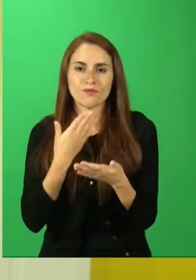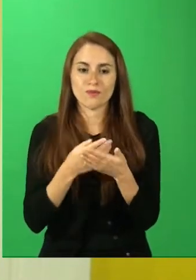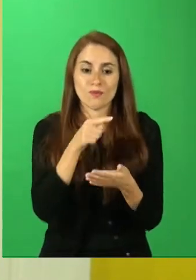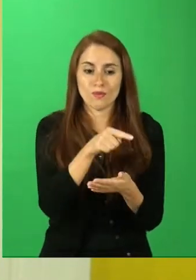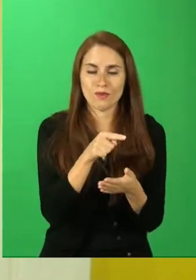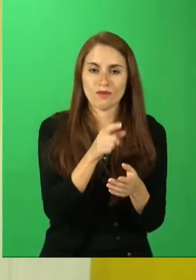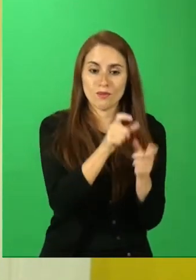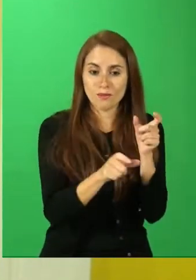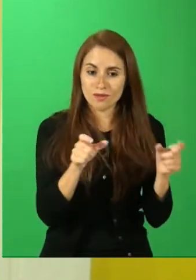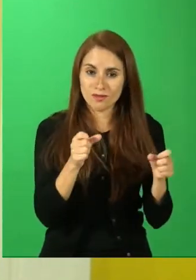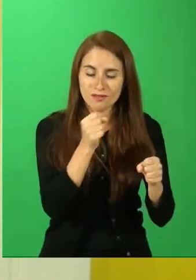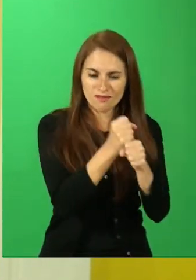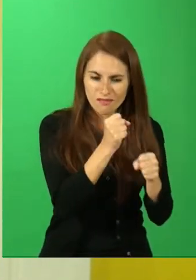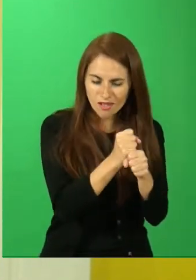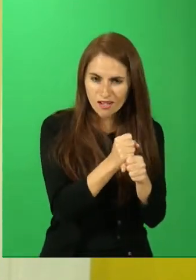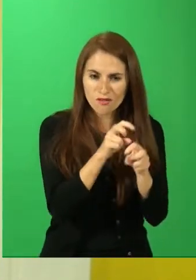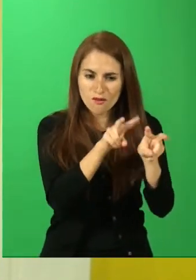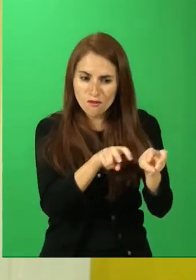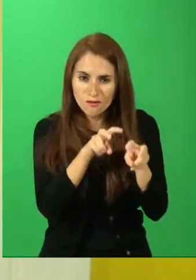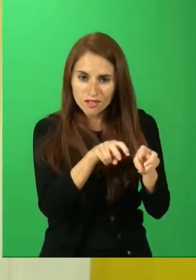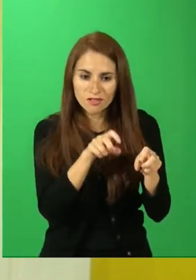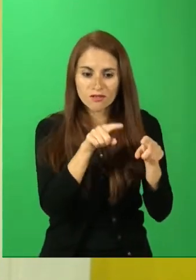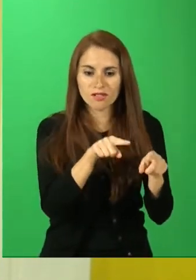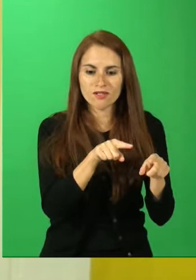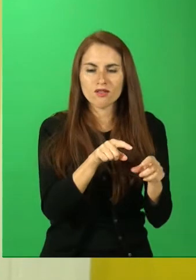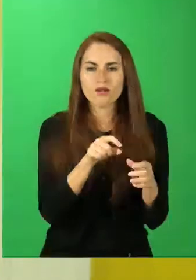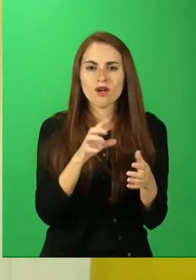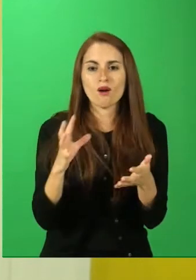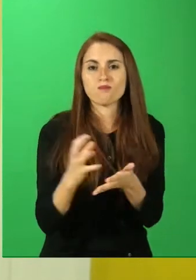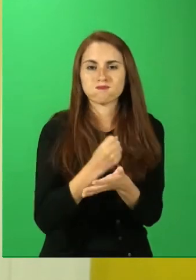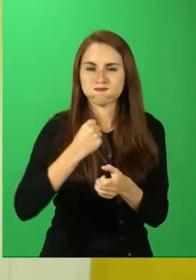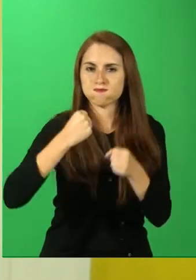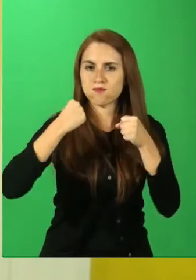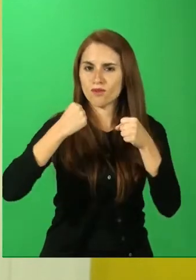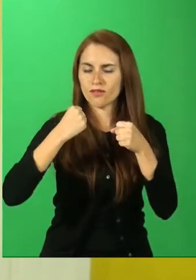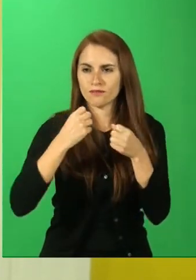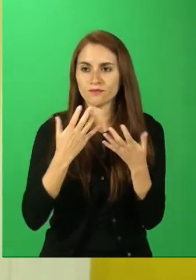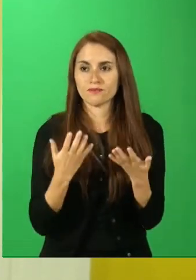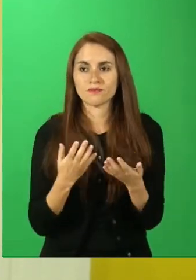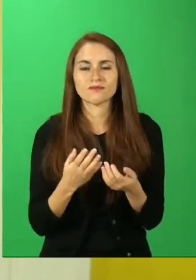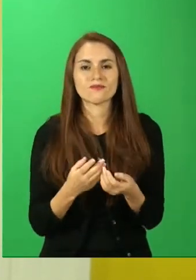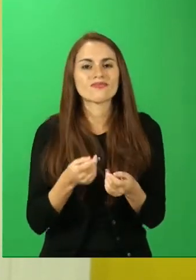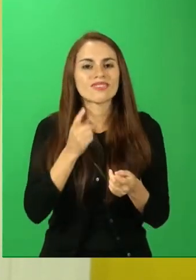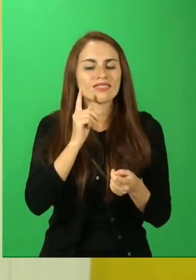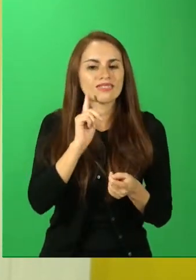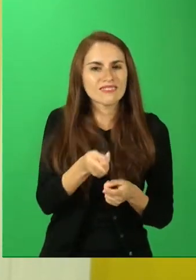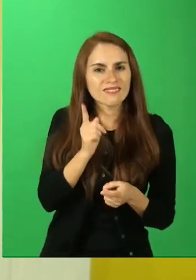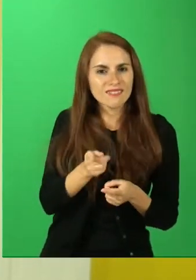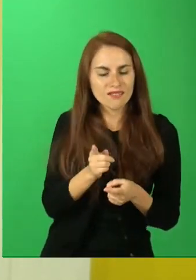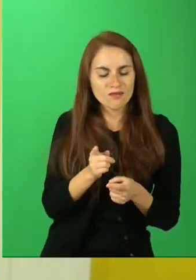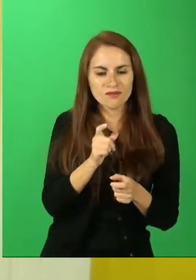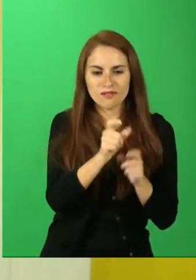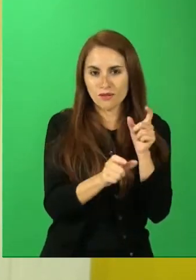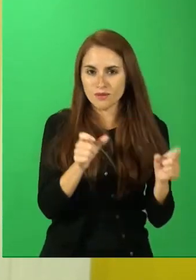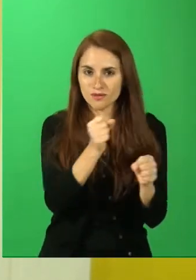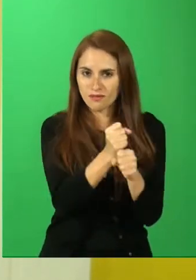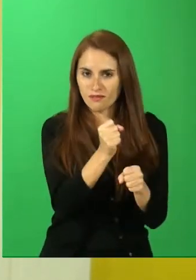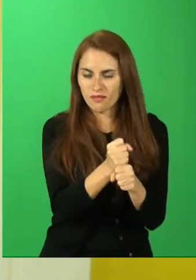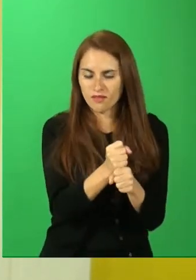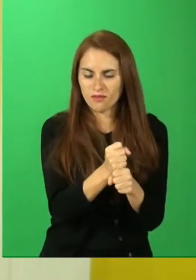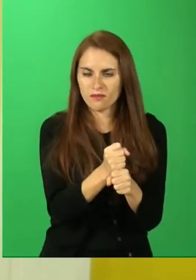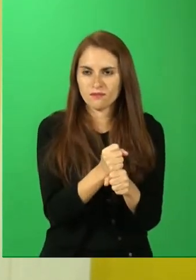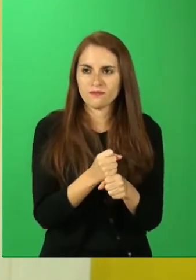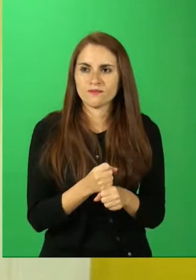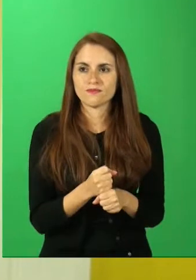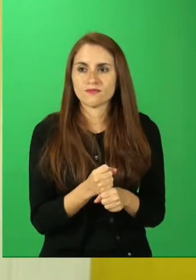el campesino, tome el poder, de origen a lo que se le llama la dictadura del proletariado, porque